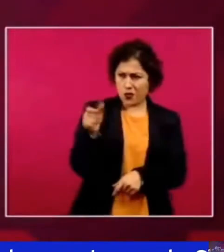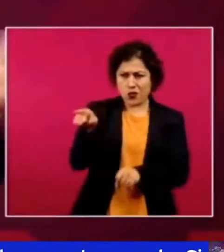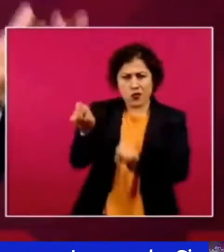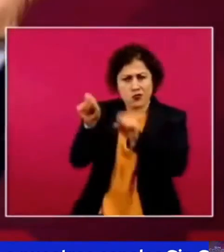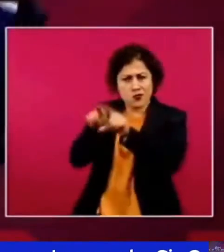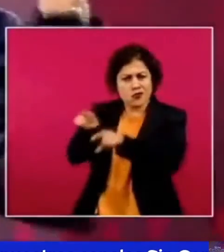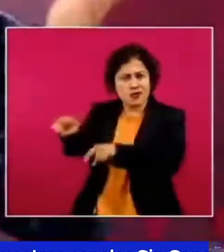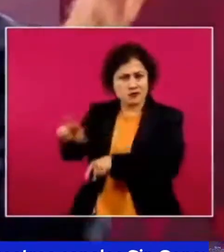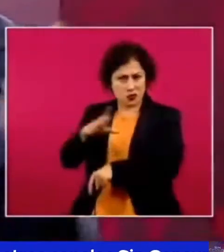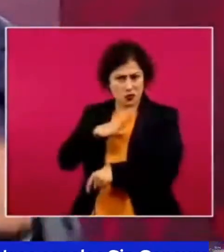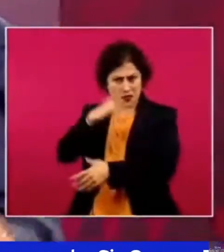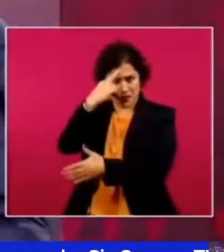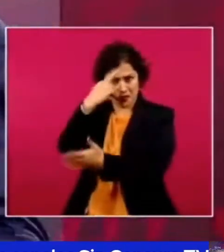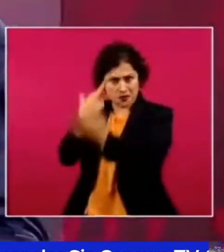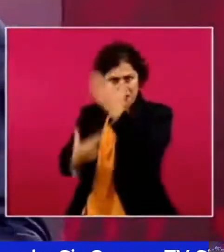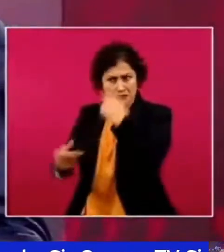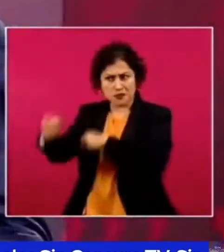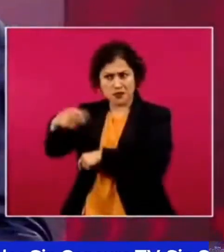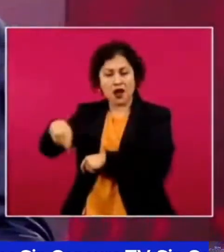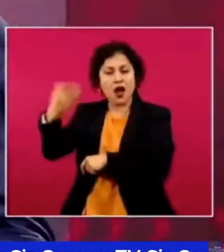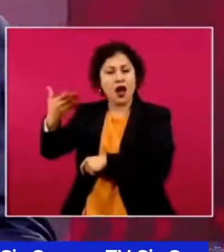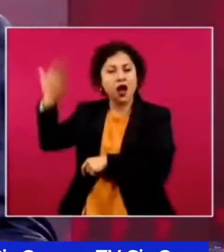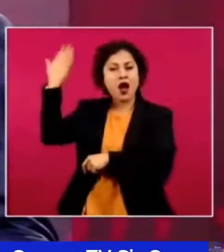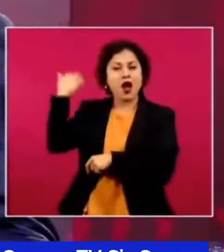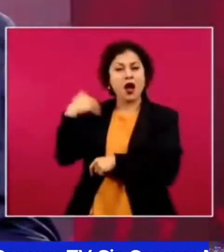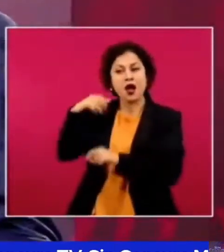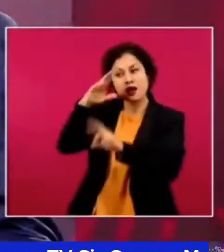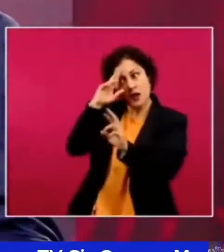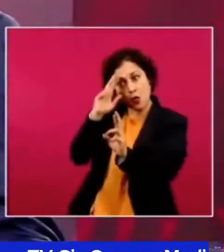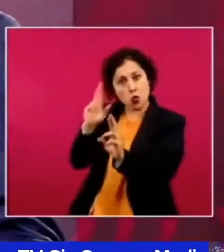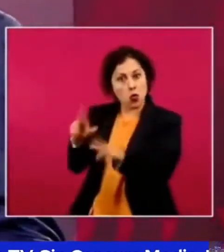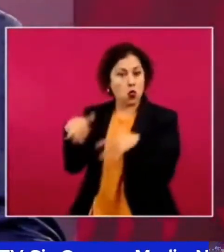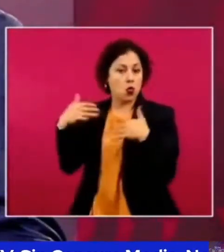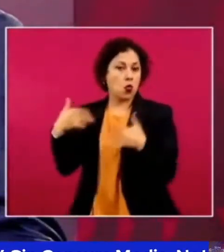que no perdían ni siquiera su respetabilidad.